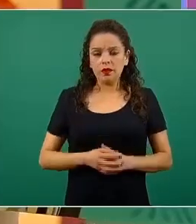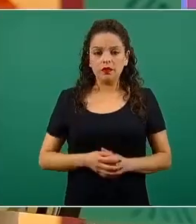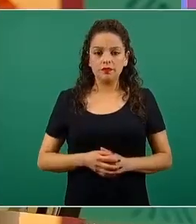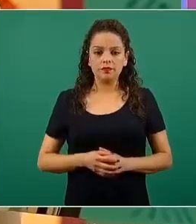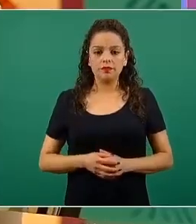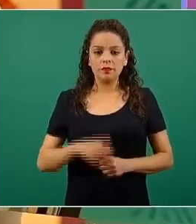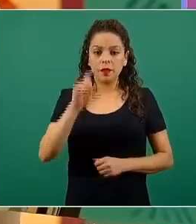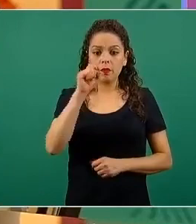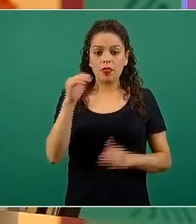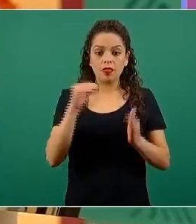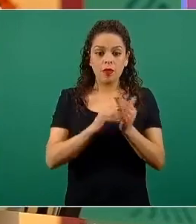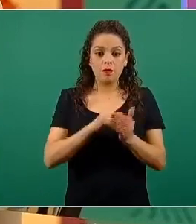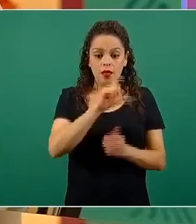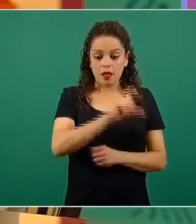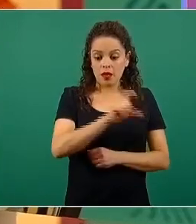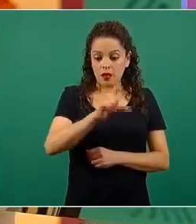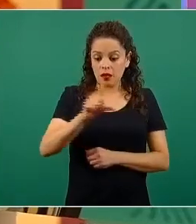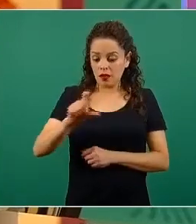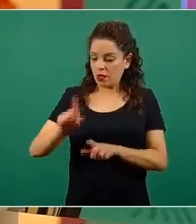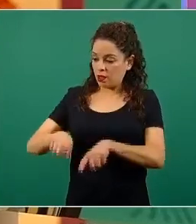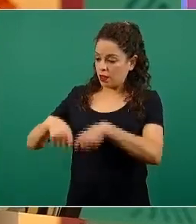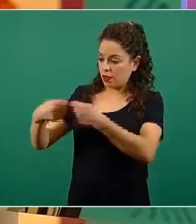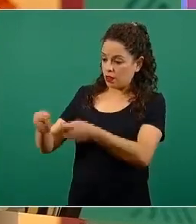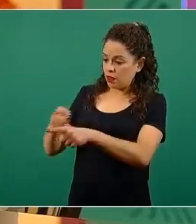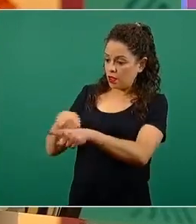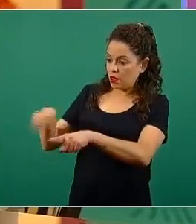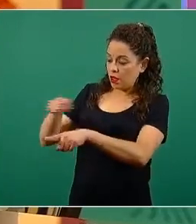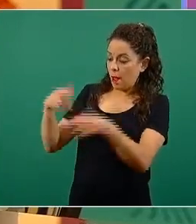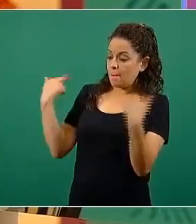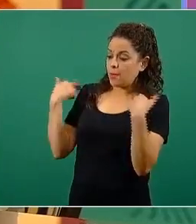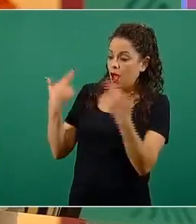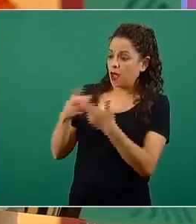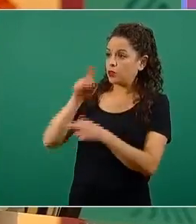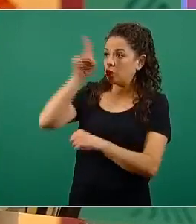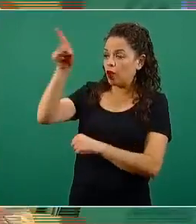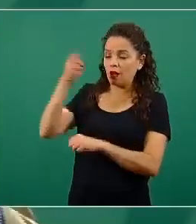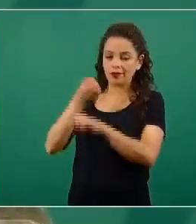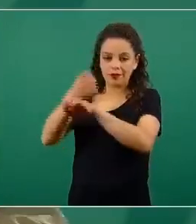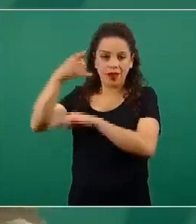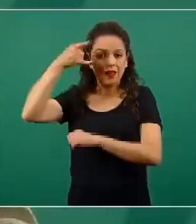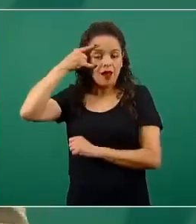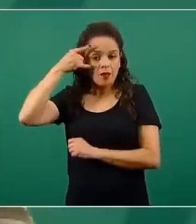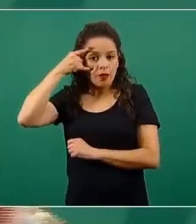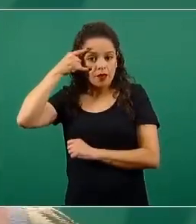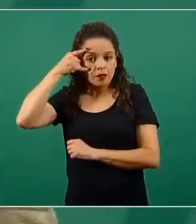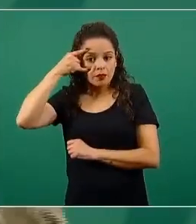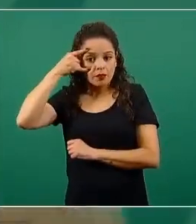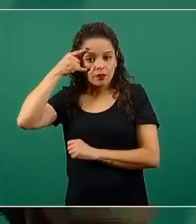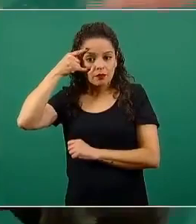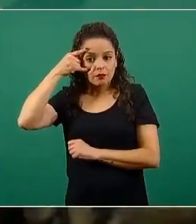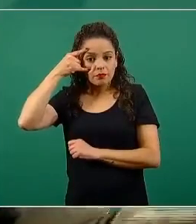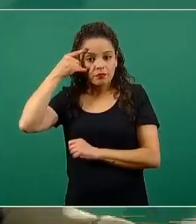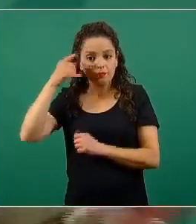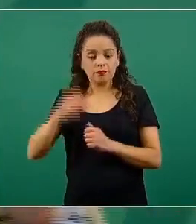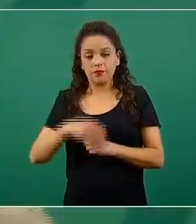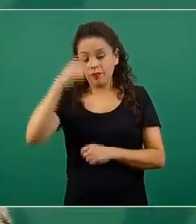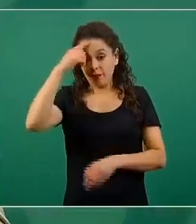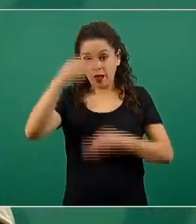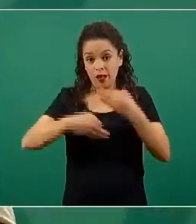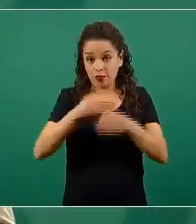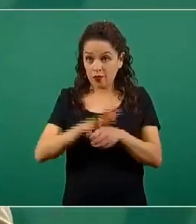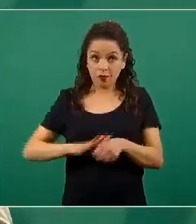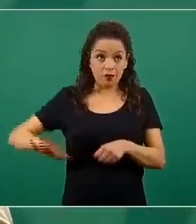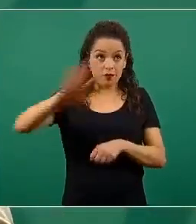estas 20,000 dosis que se designaron hacia los maestros en Campeche, su contribución relativa para todas las